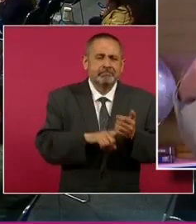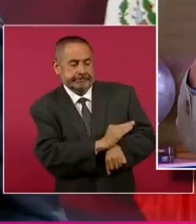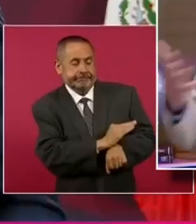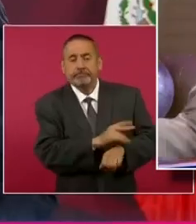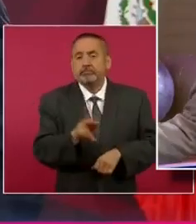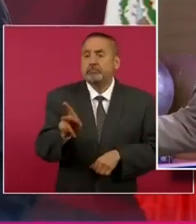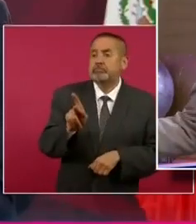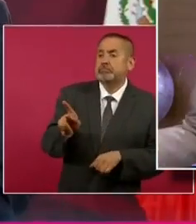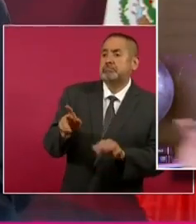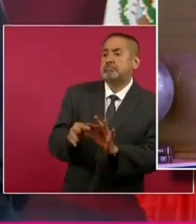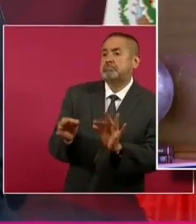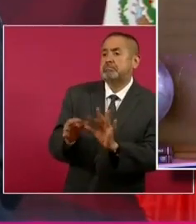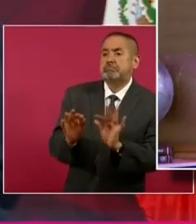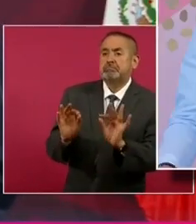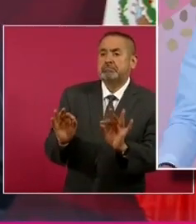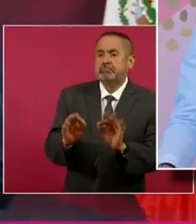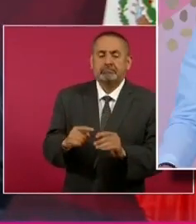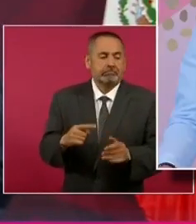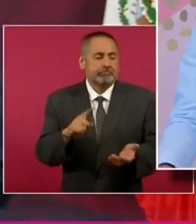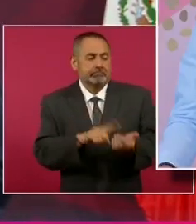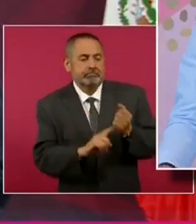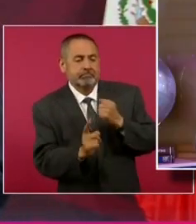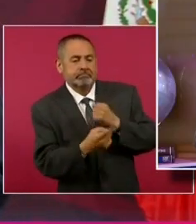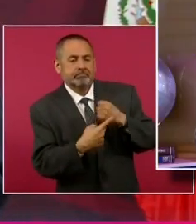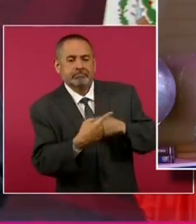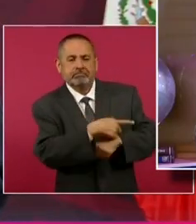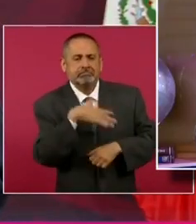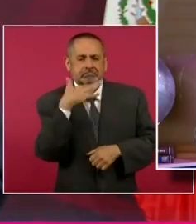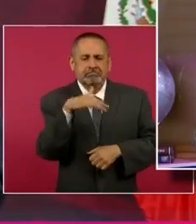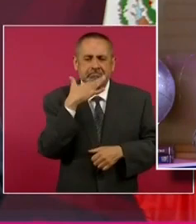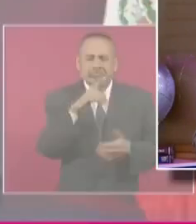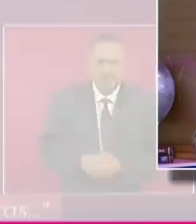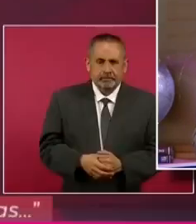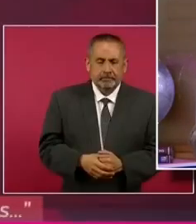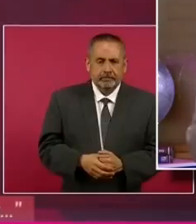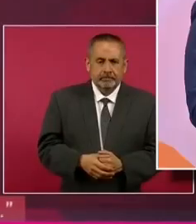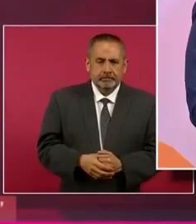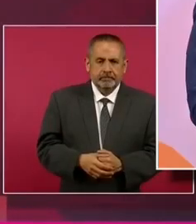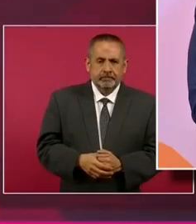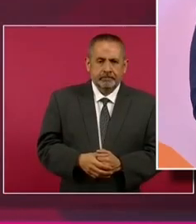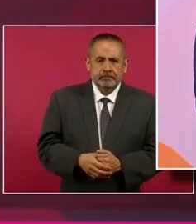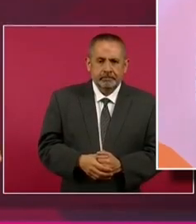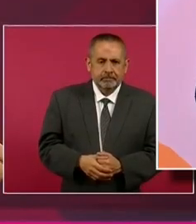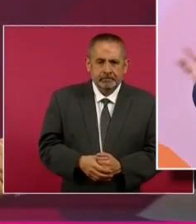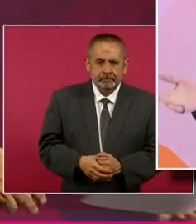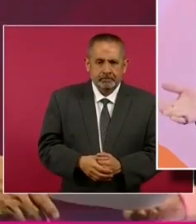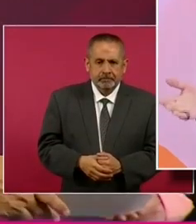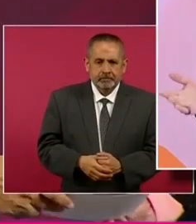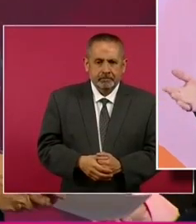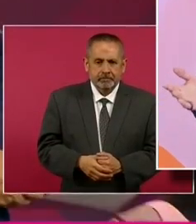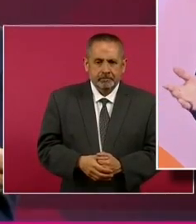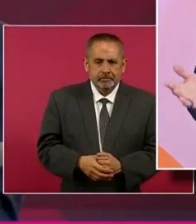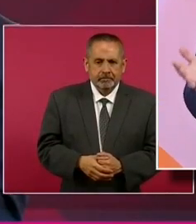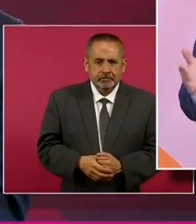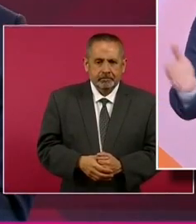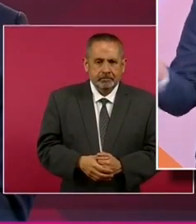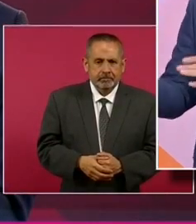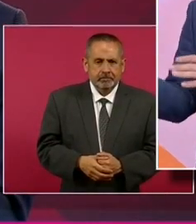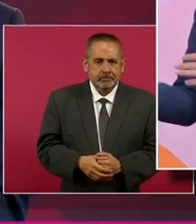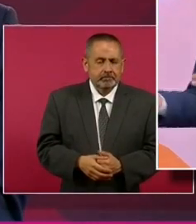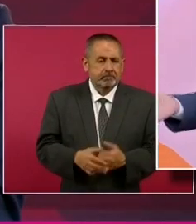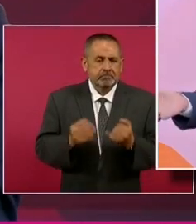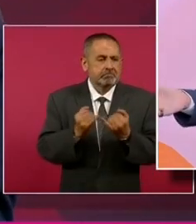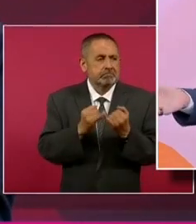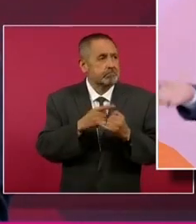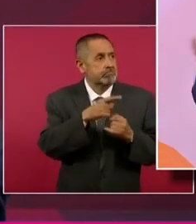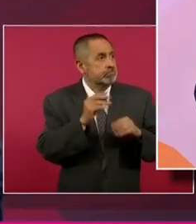como ciudadano puedas consultar ciertos datos. Ahí está, o sea, es simplemente transparencia. Porque además pide que le haga la función pública. La función pública